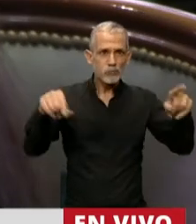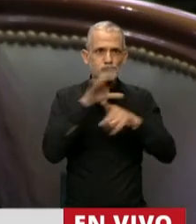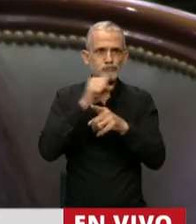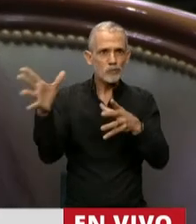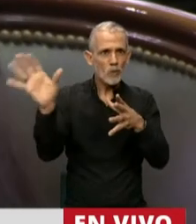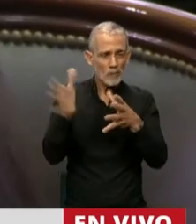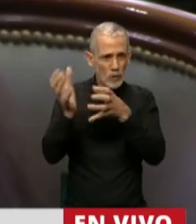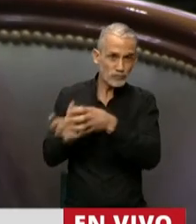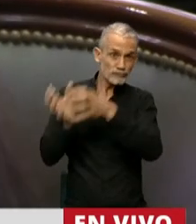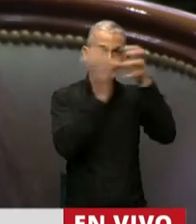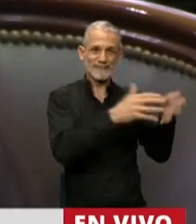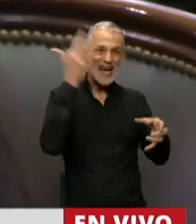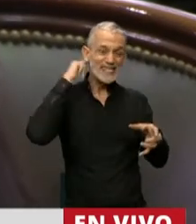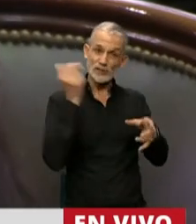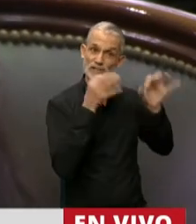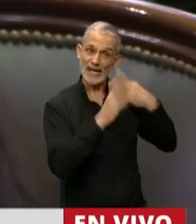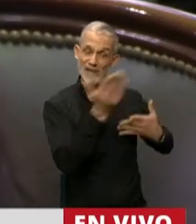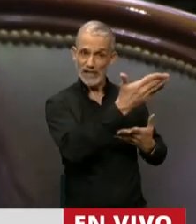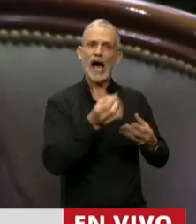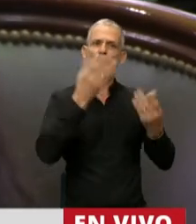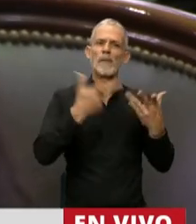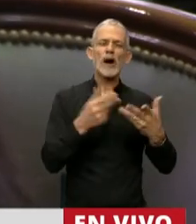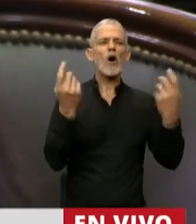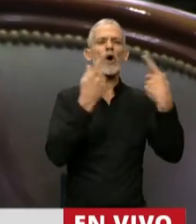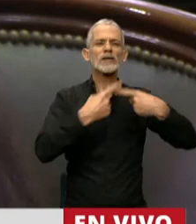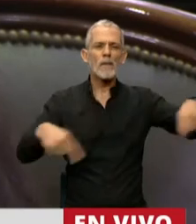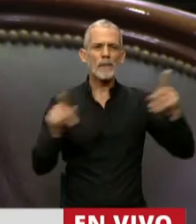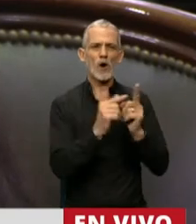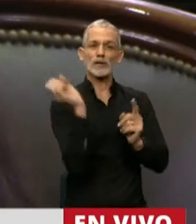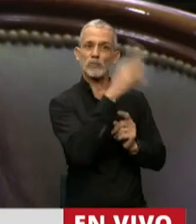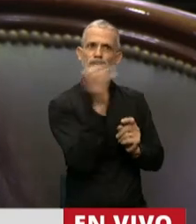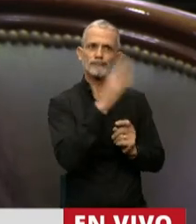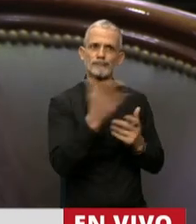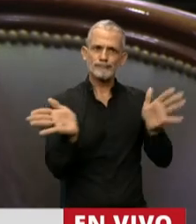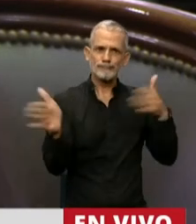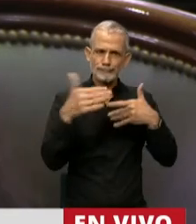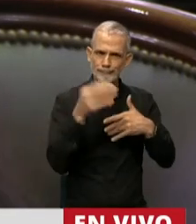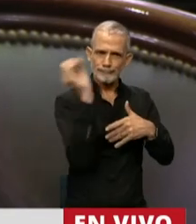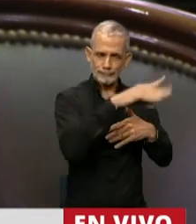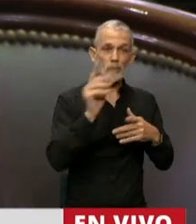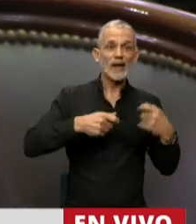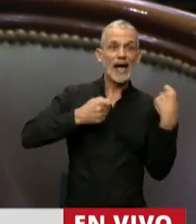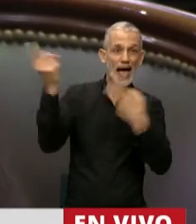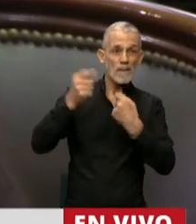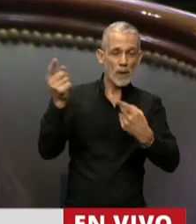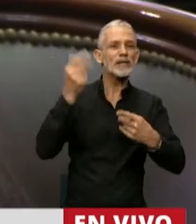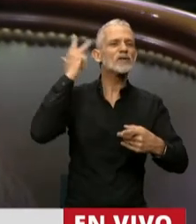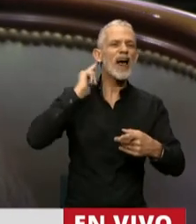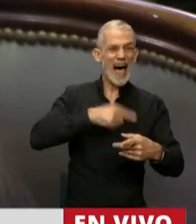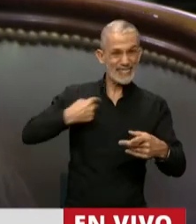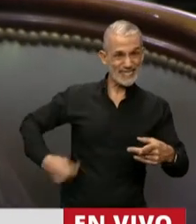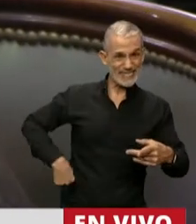argentino, sino también buscar las políticas de mejora de transporte y logística, y las exportaciones a